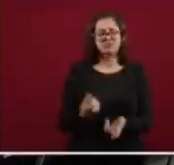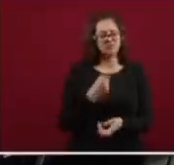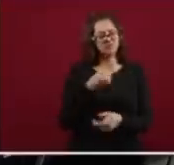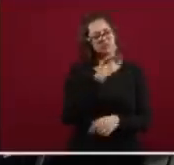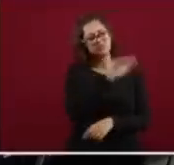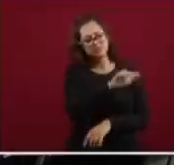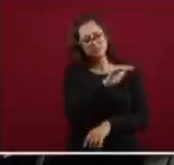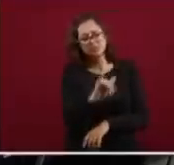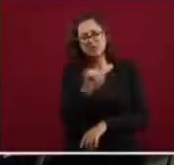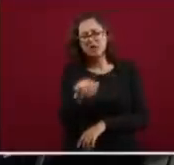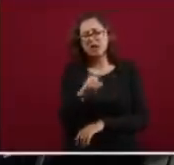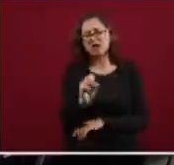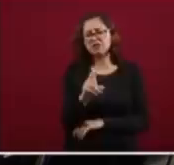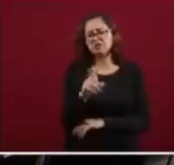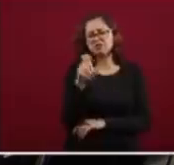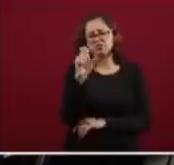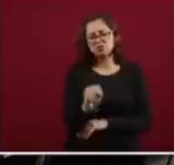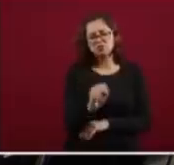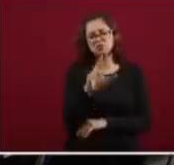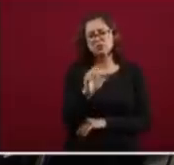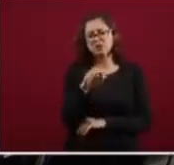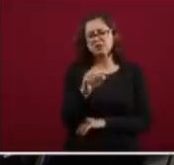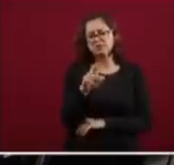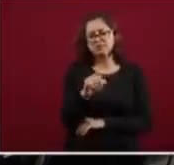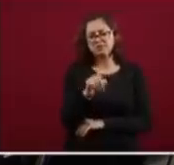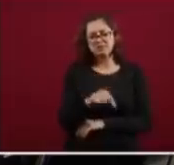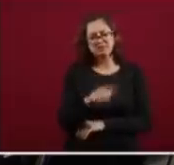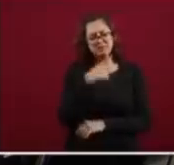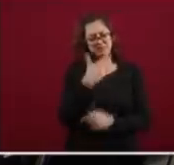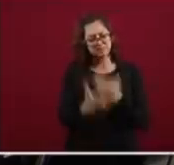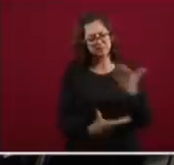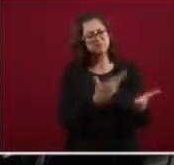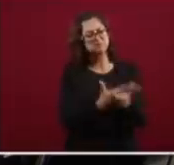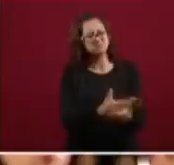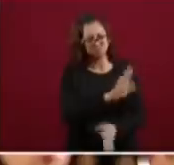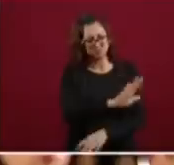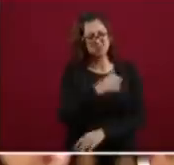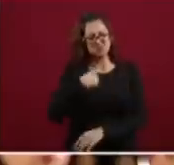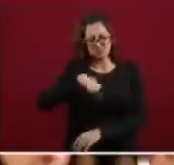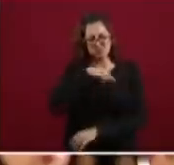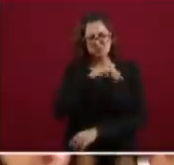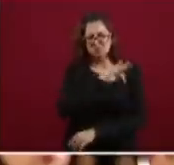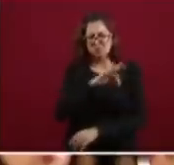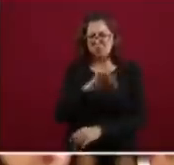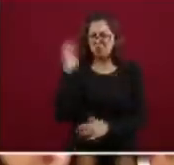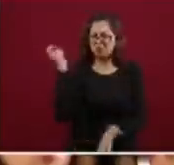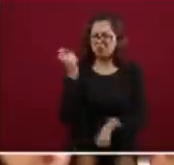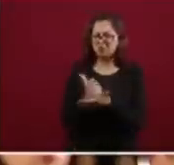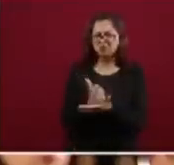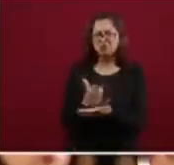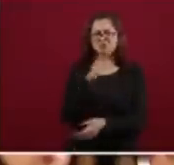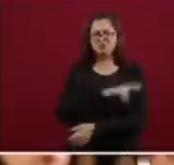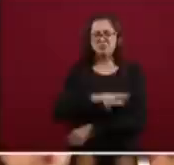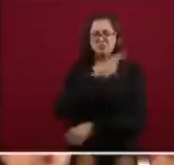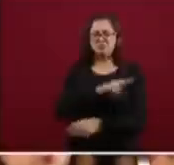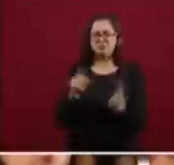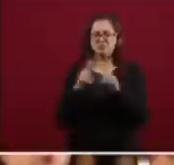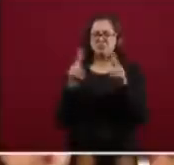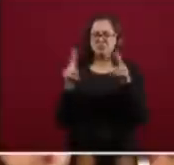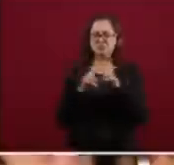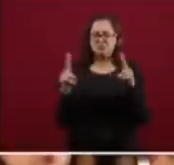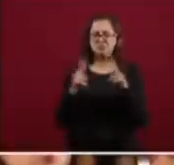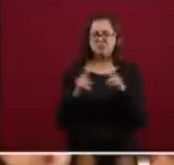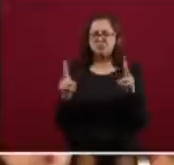jesús ramírez para proponerle que nosotros podíamos pagarlos la renta de las camionetas y